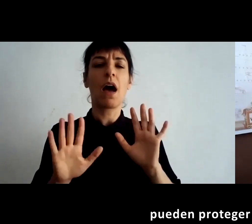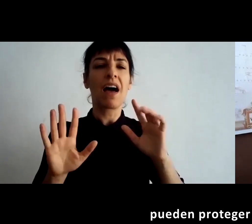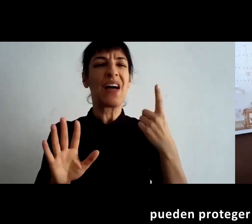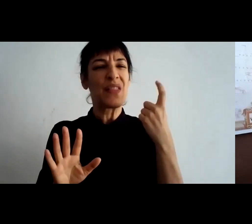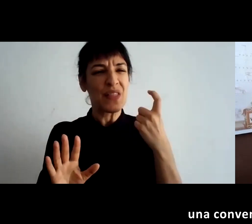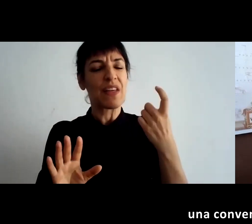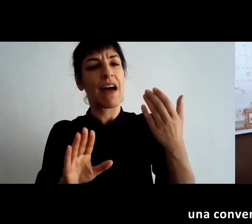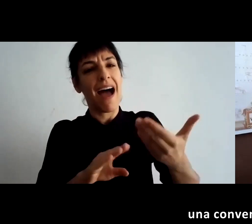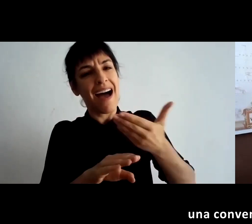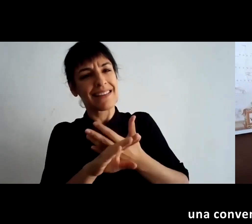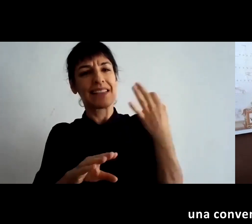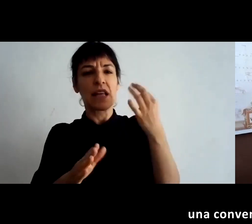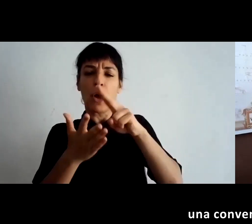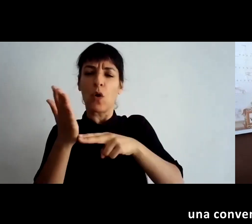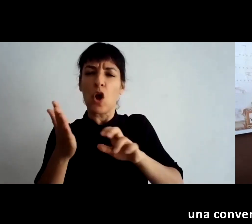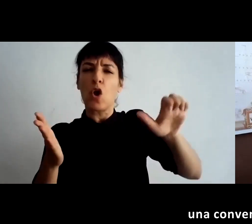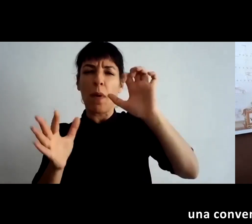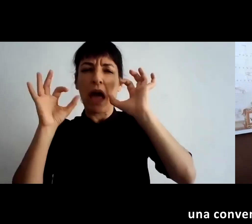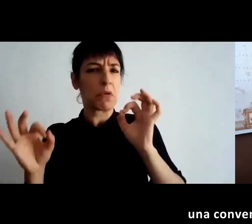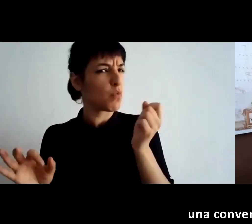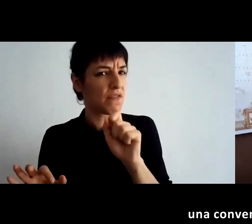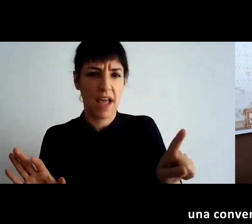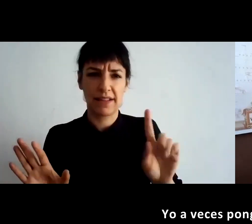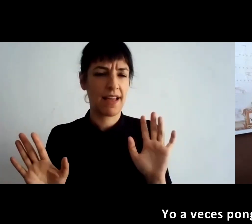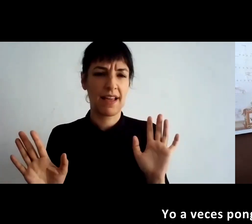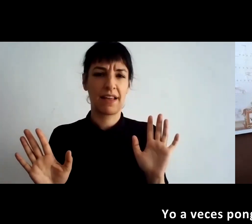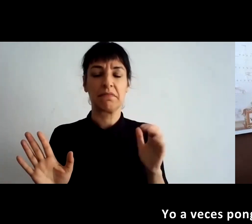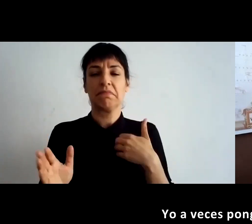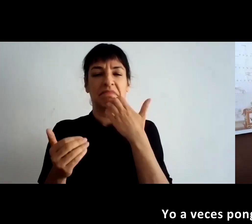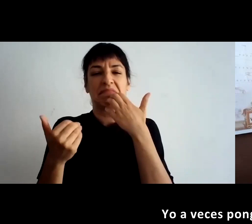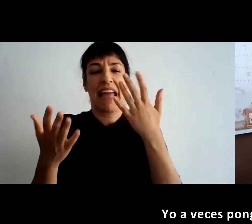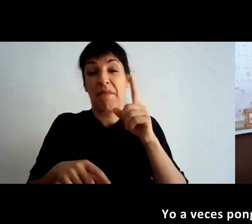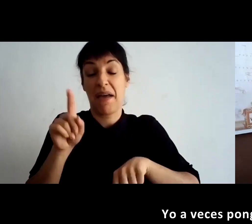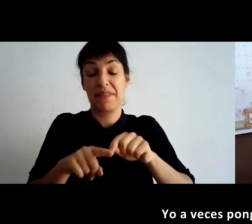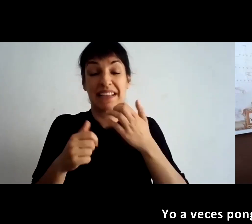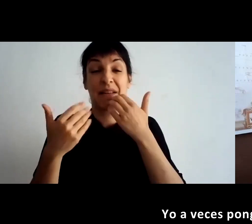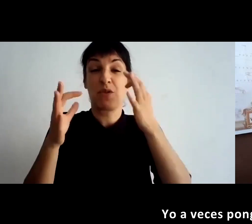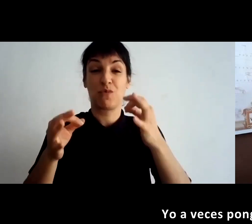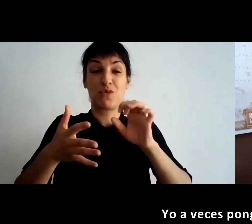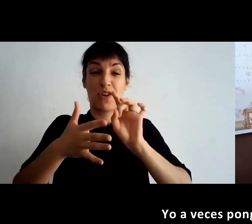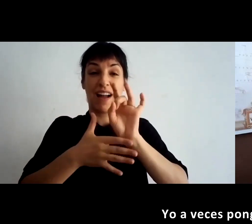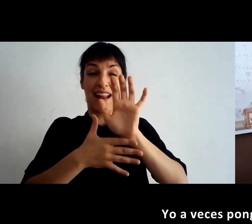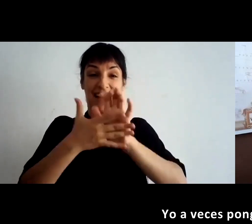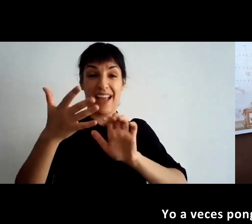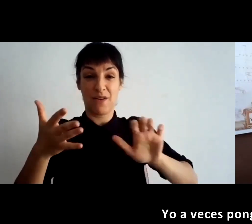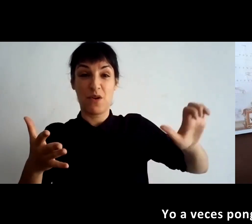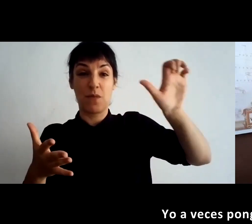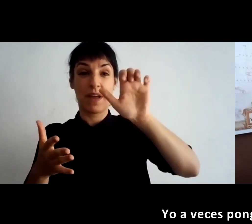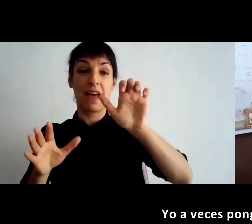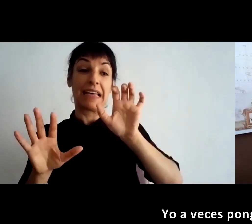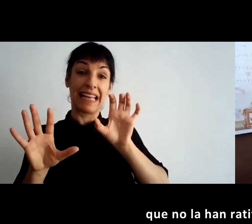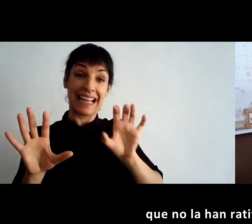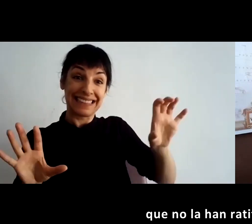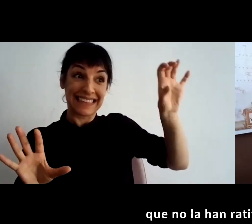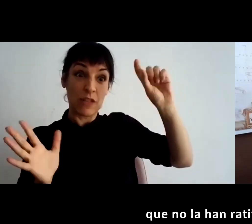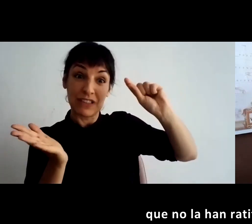una Convención Europea específica. Yo a veces pongo el caso de justamente la Carta Europea y estados que no la